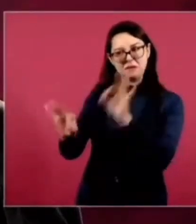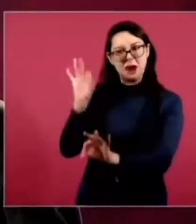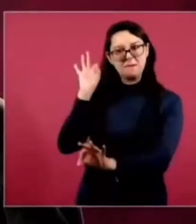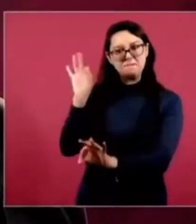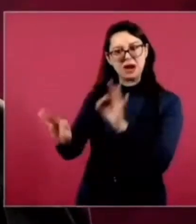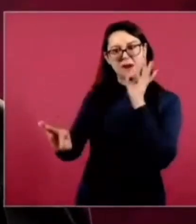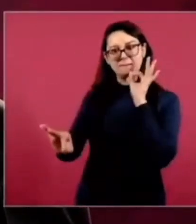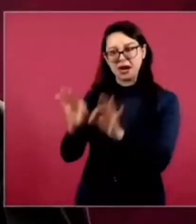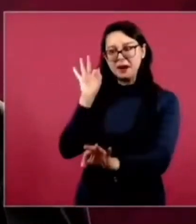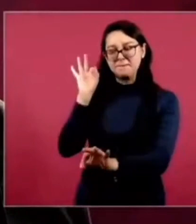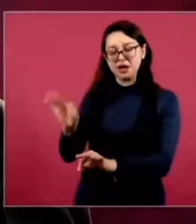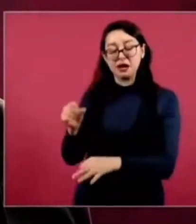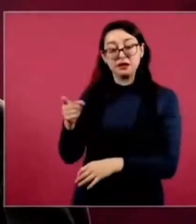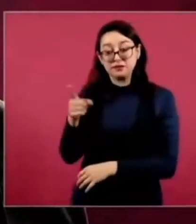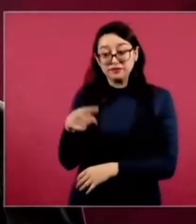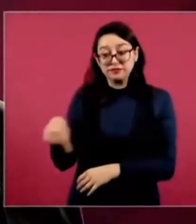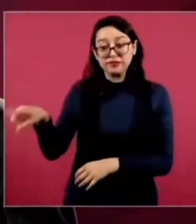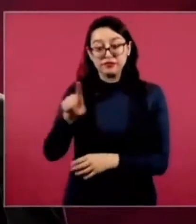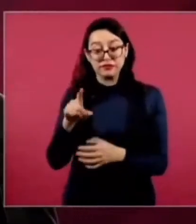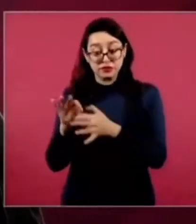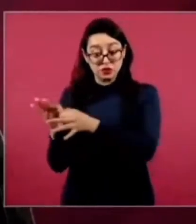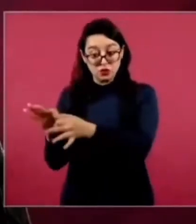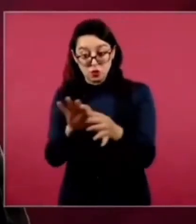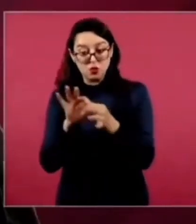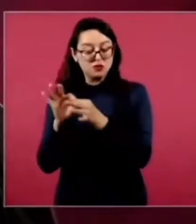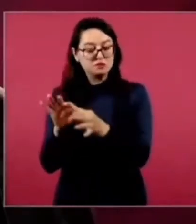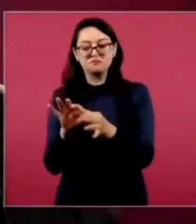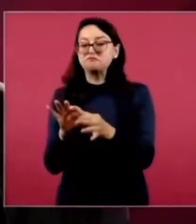y no resistieron los dirigentes la